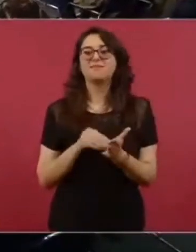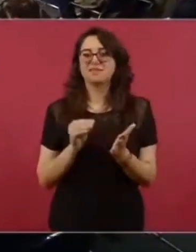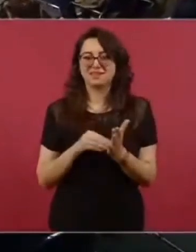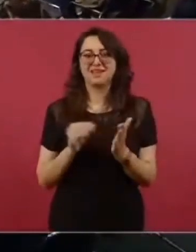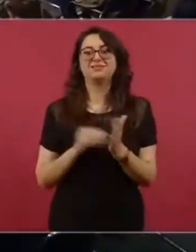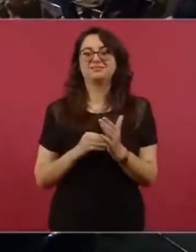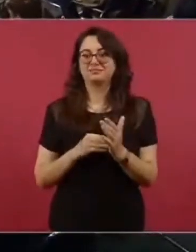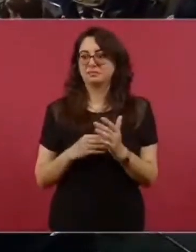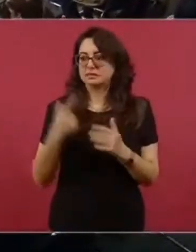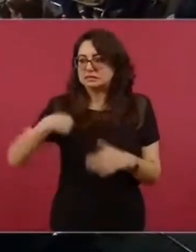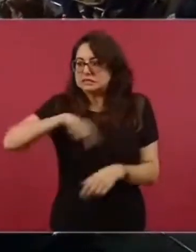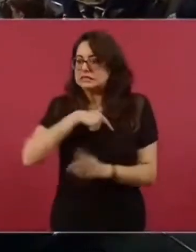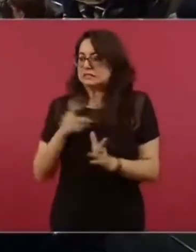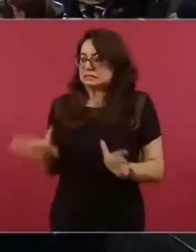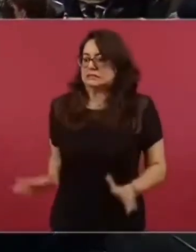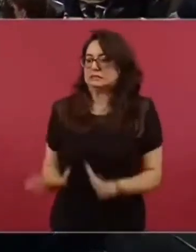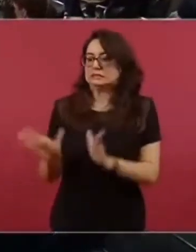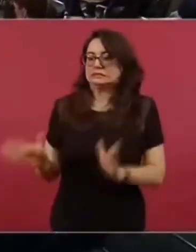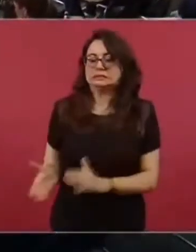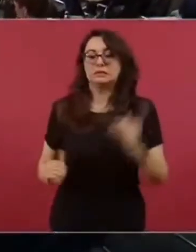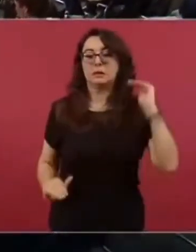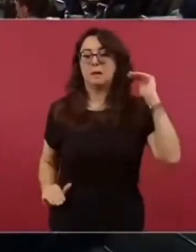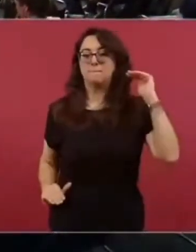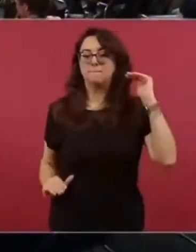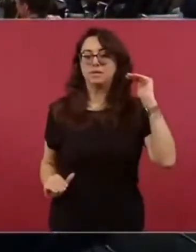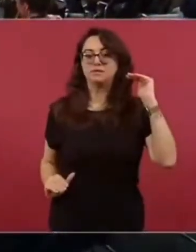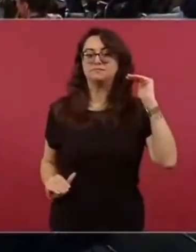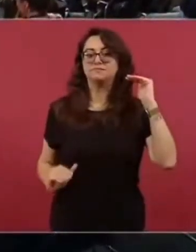pero sí son intereses